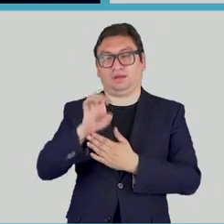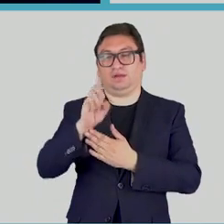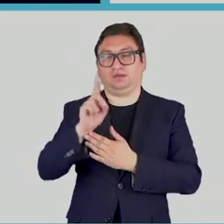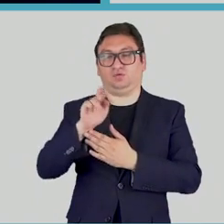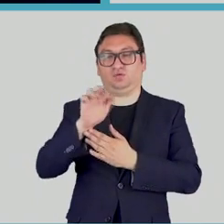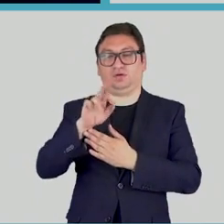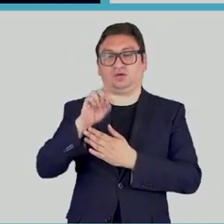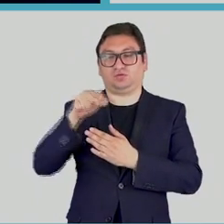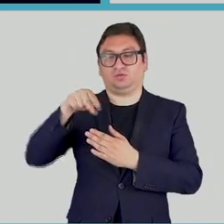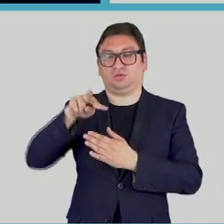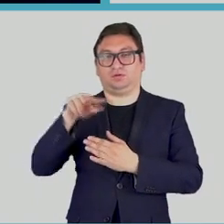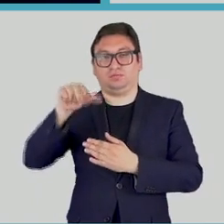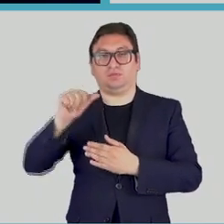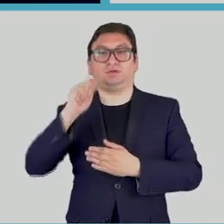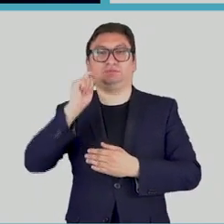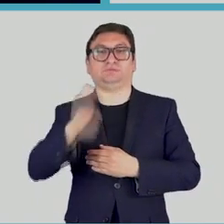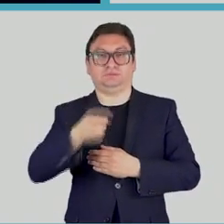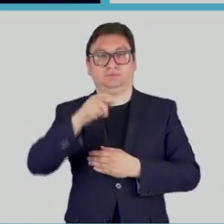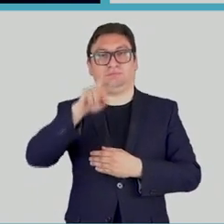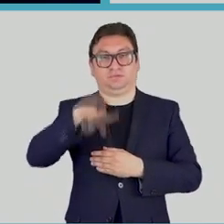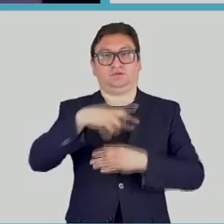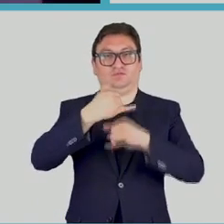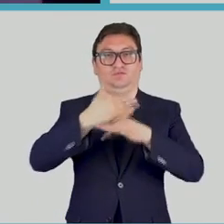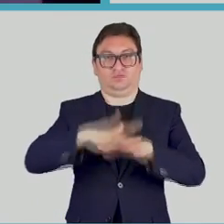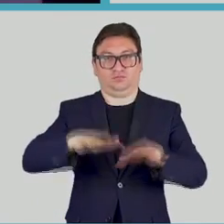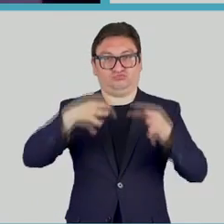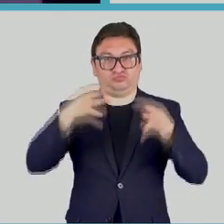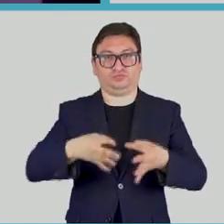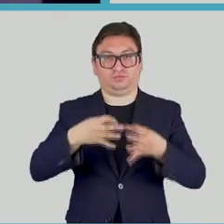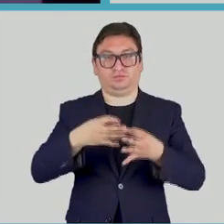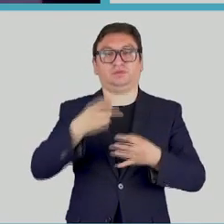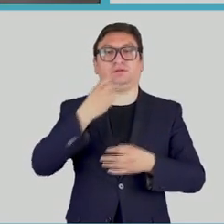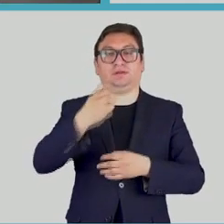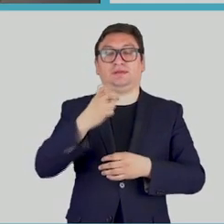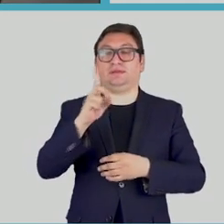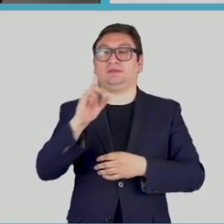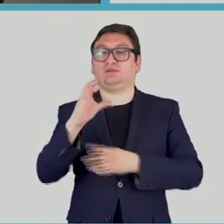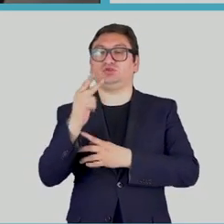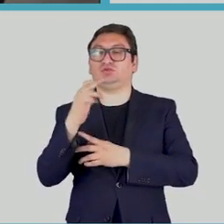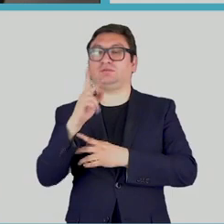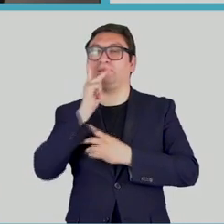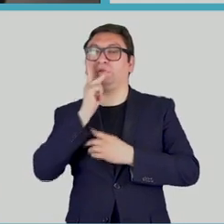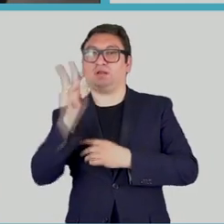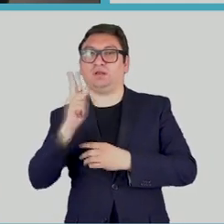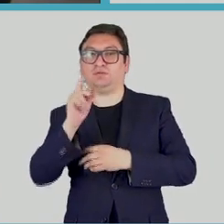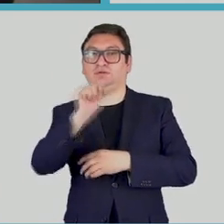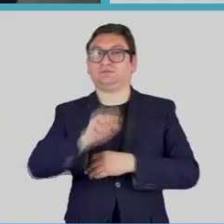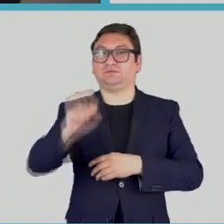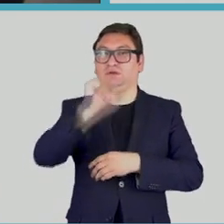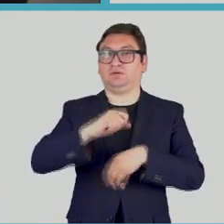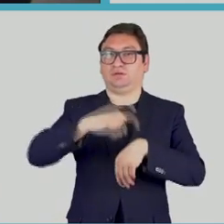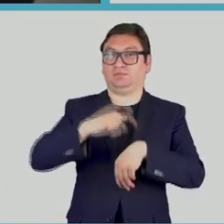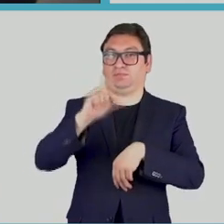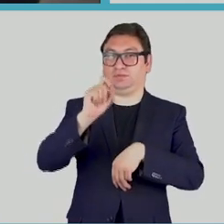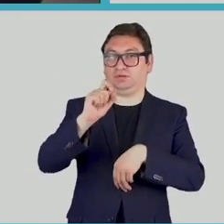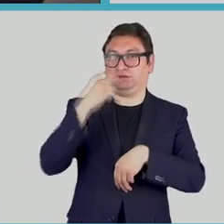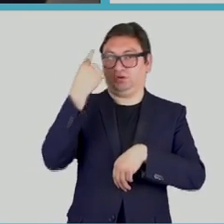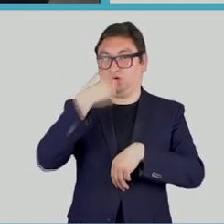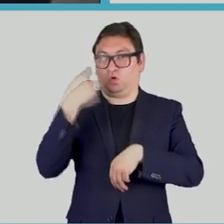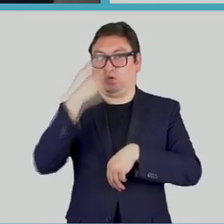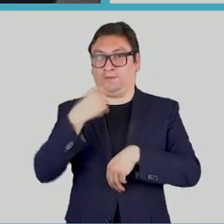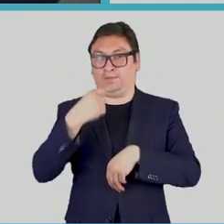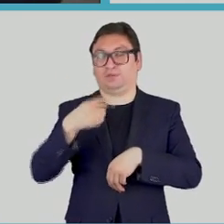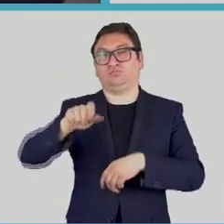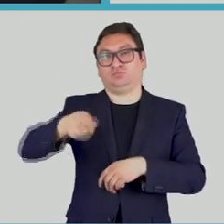Eduardo Nava es de que la información es correcta la dichosa palabra se transmite los sábados a las 20 horas